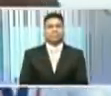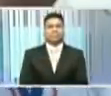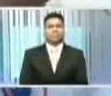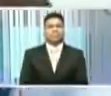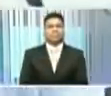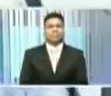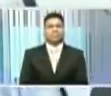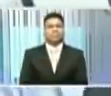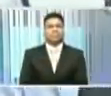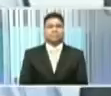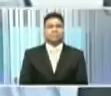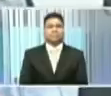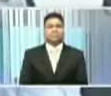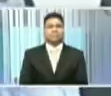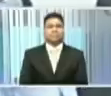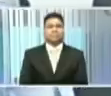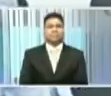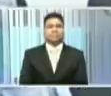¿cuándo?